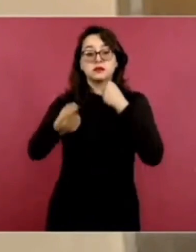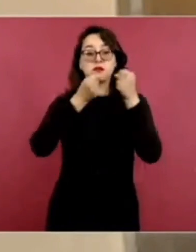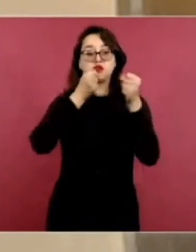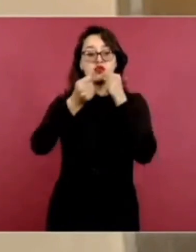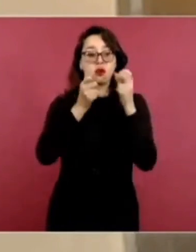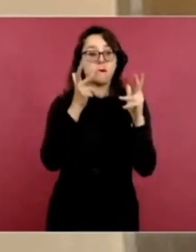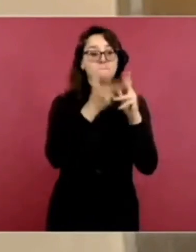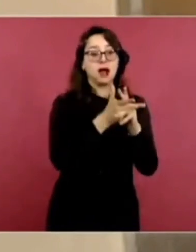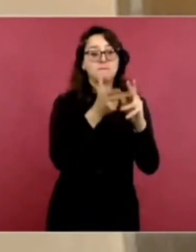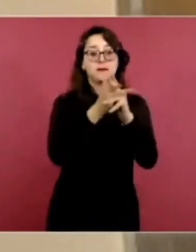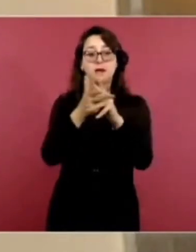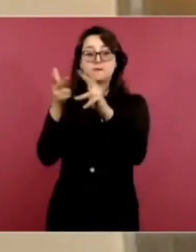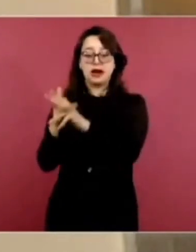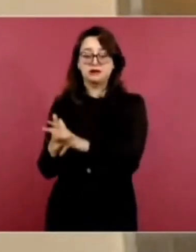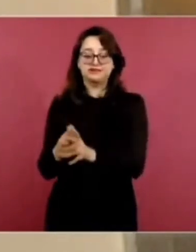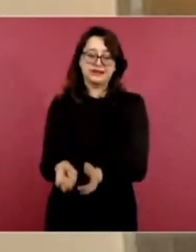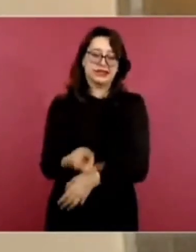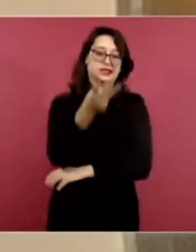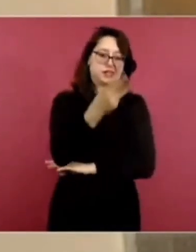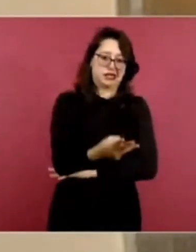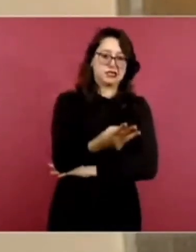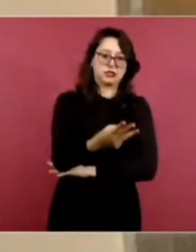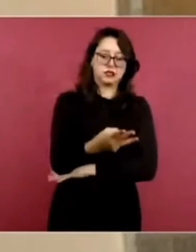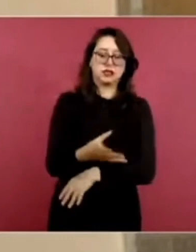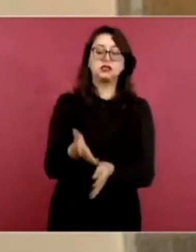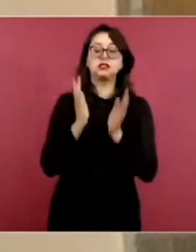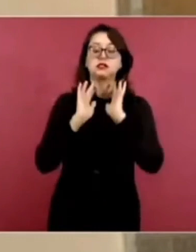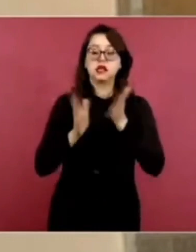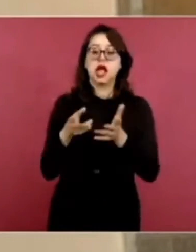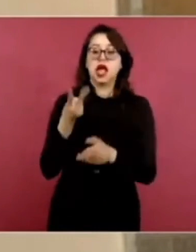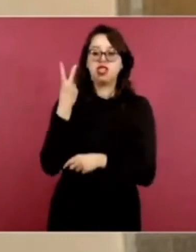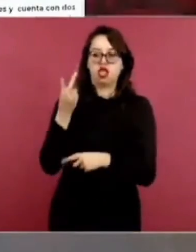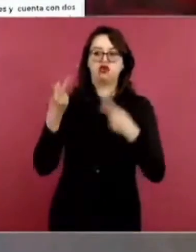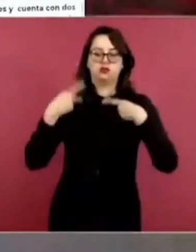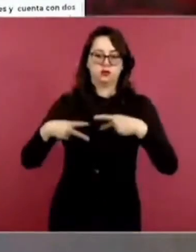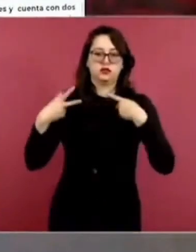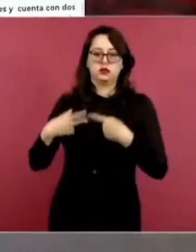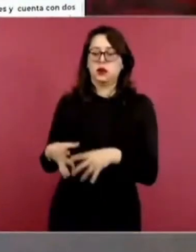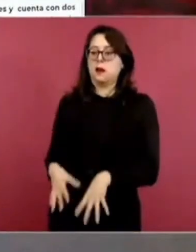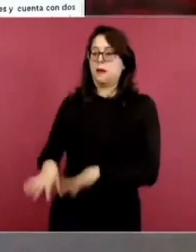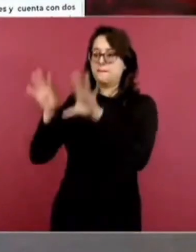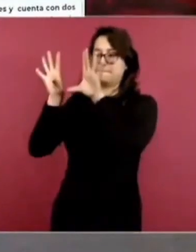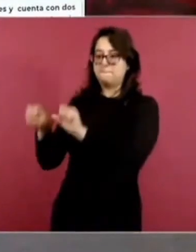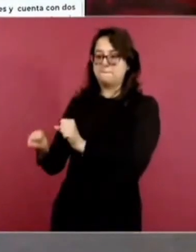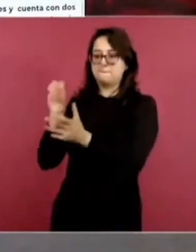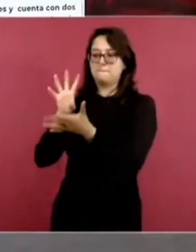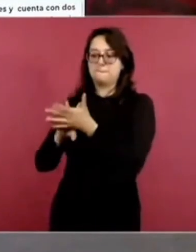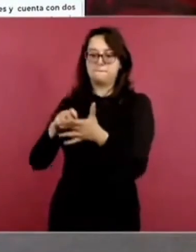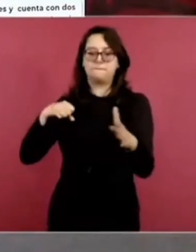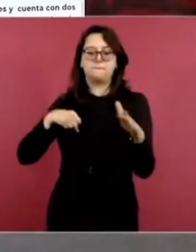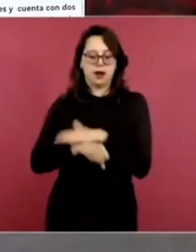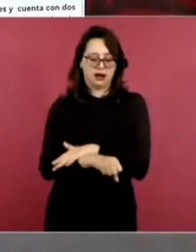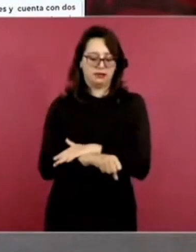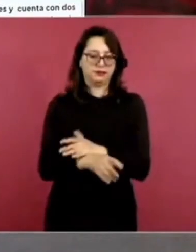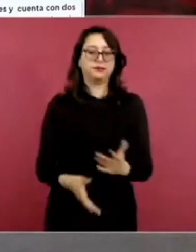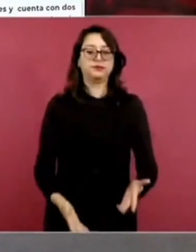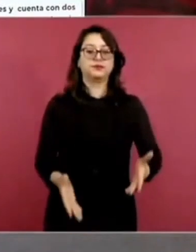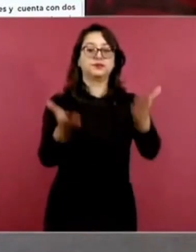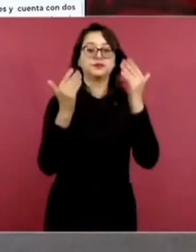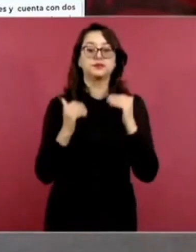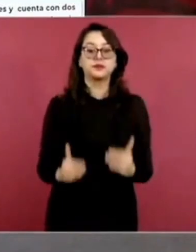mencionó 2 detenidos. Adelante. Vamos a ver el caso de 6 casos de jueces